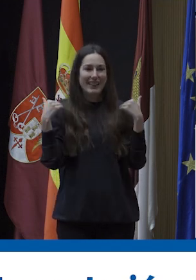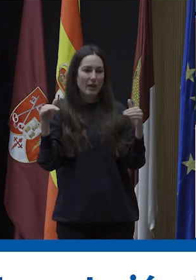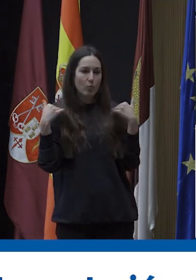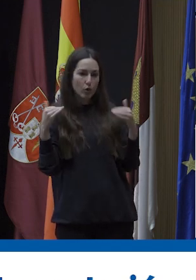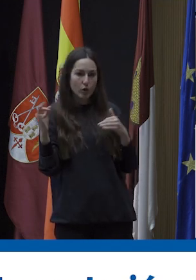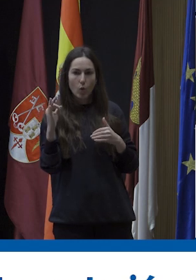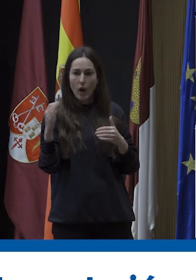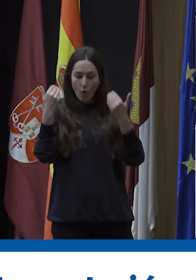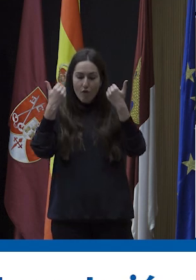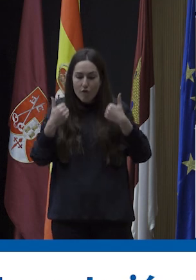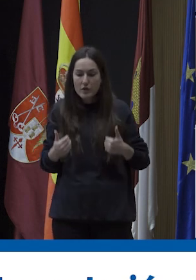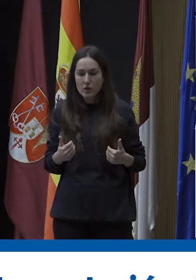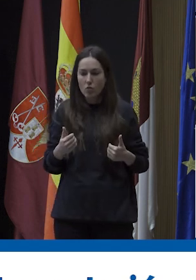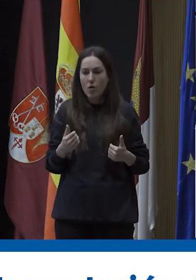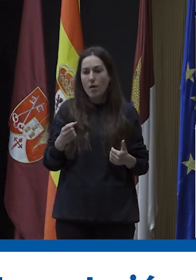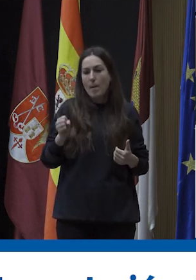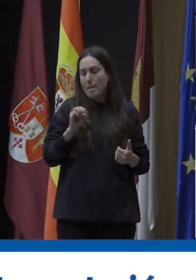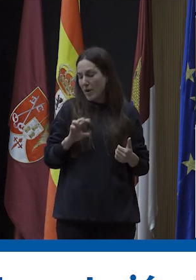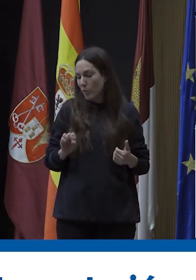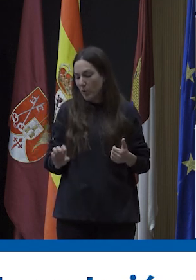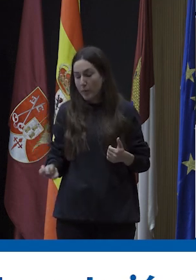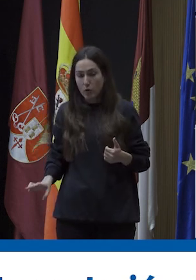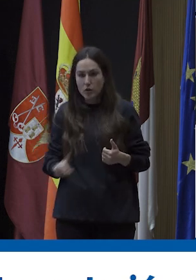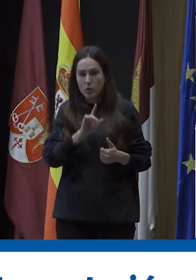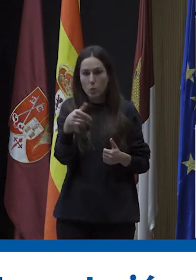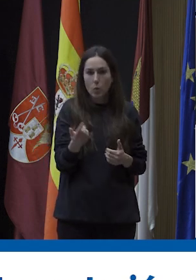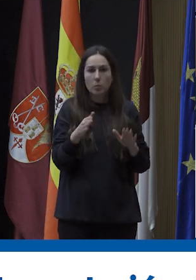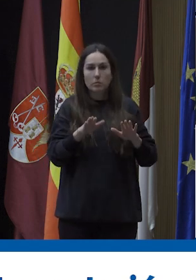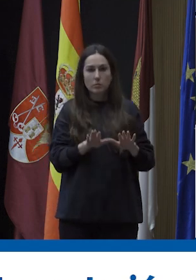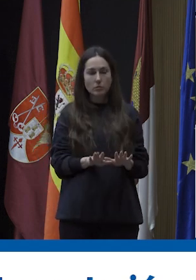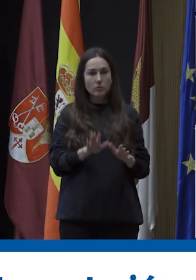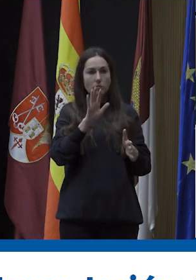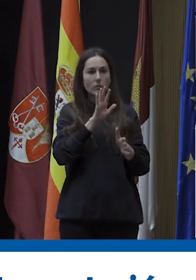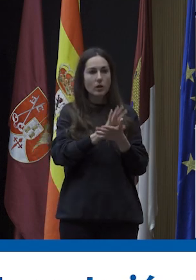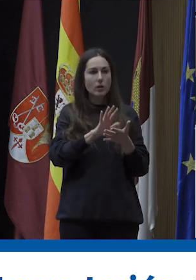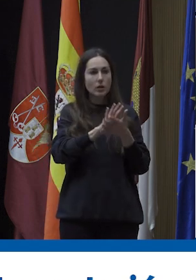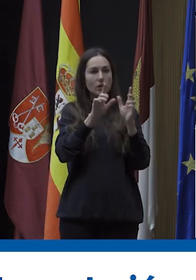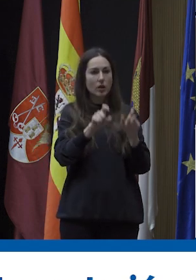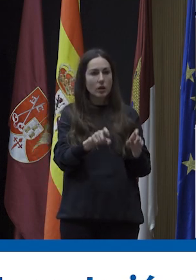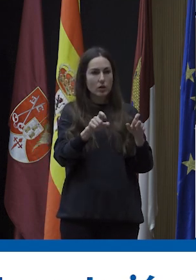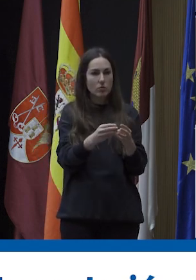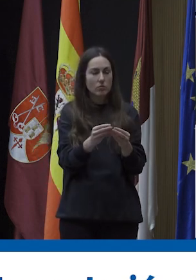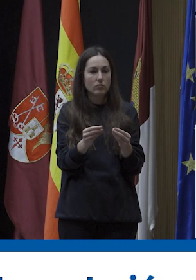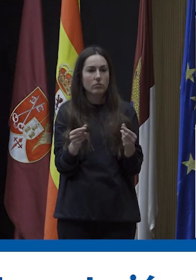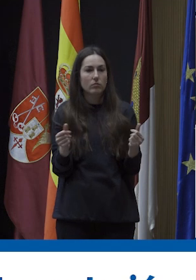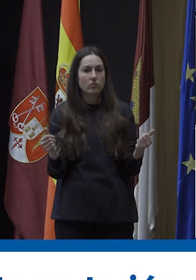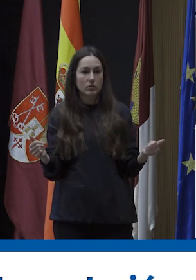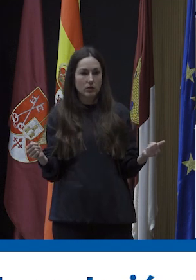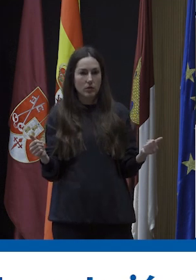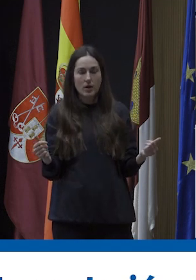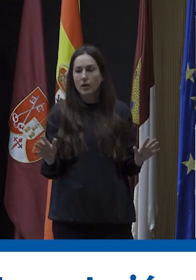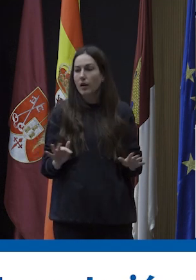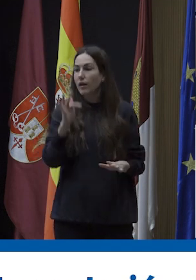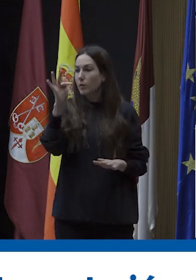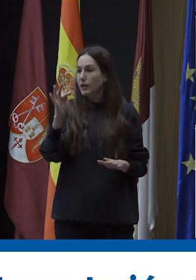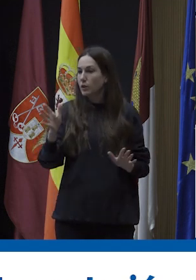físico se encuentran peor y si se paran y descansan acaba cediendo. es una cosa súbita. El